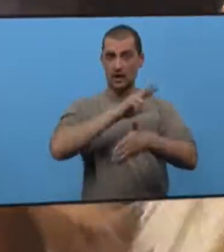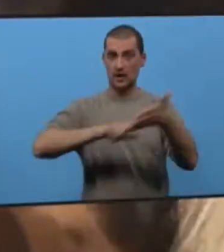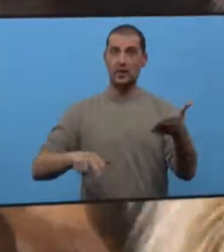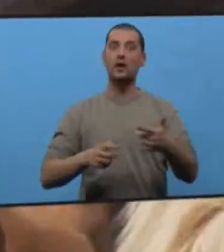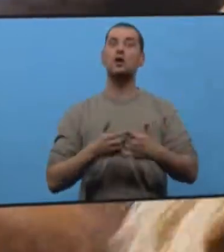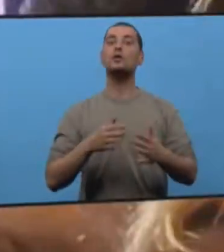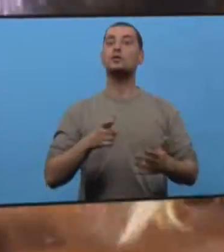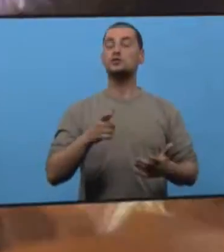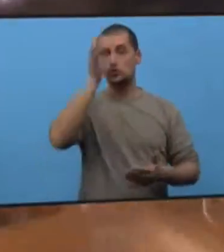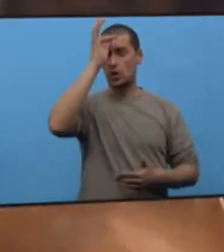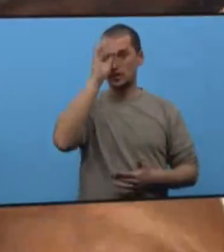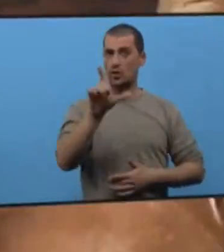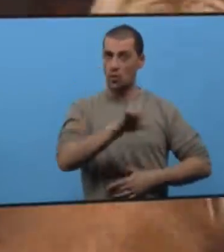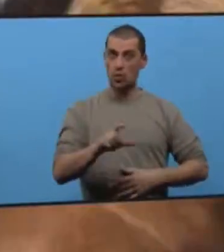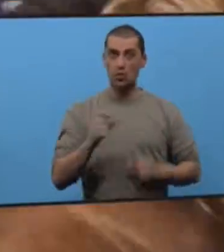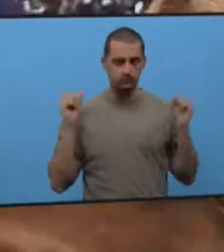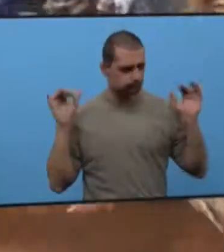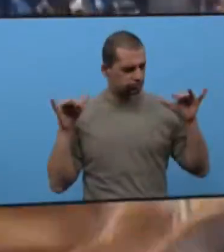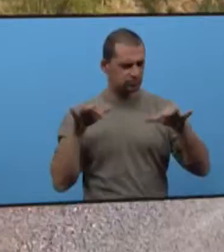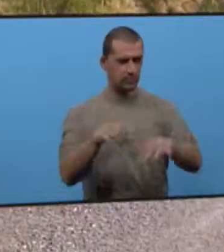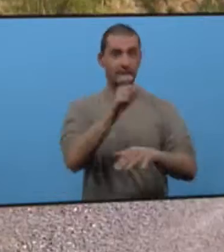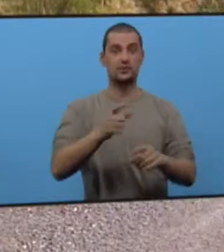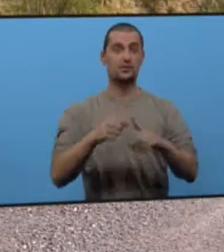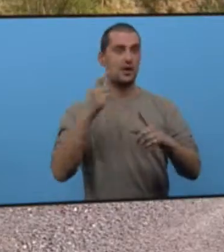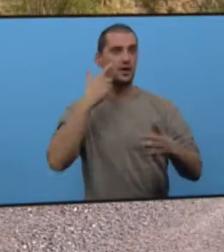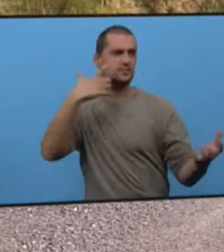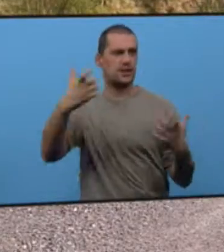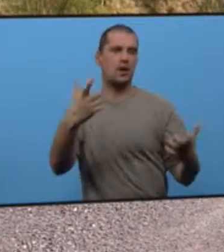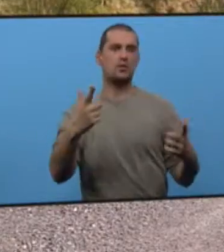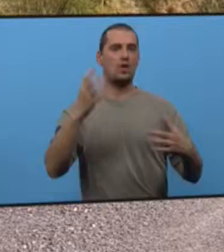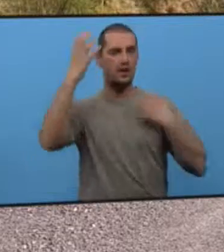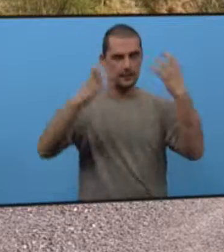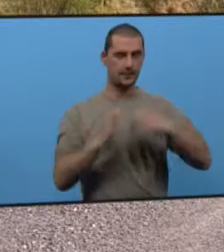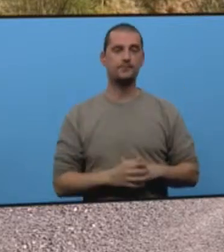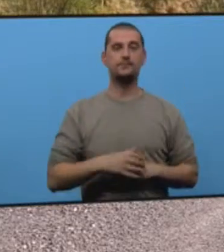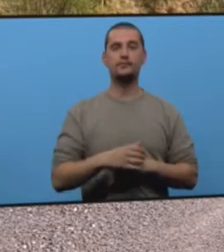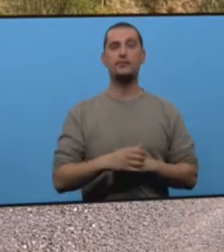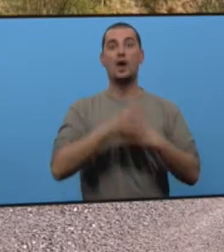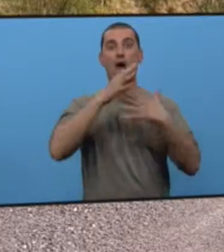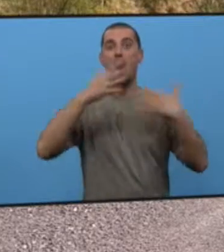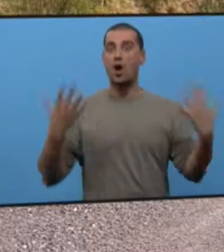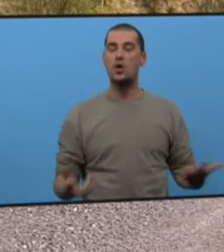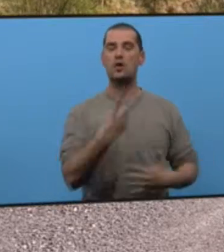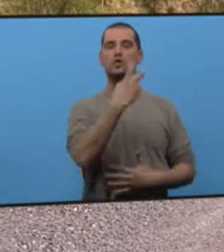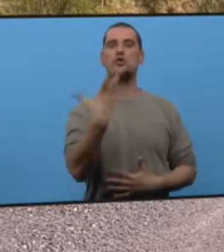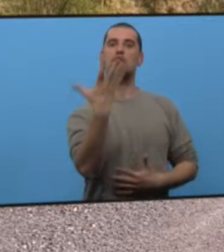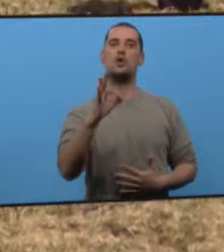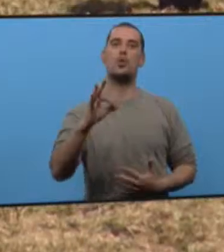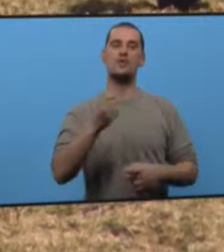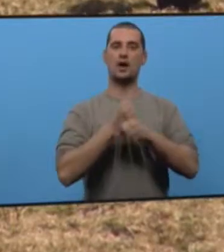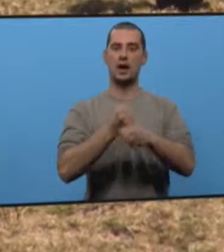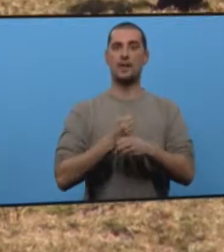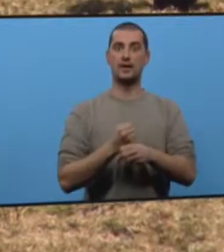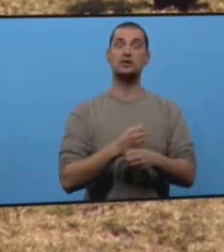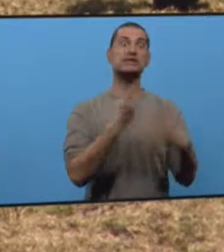para gozar co espectáculo que brindan estes animais. Ahora mismo temos 250 cabalos, dos cuales 60